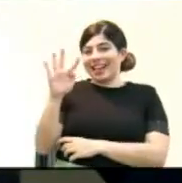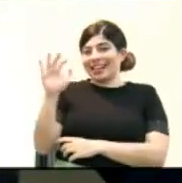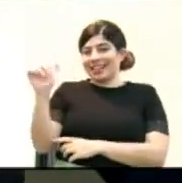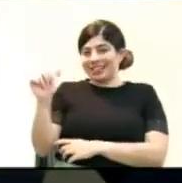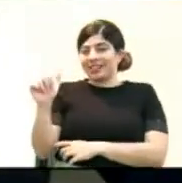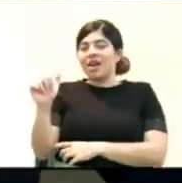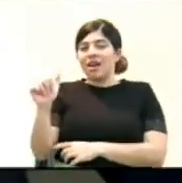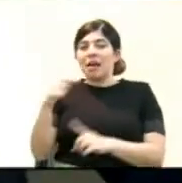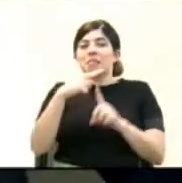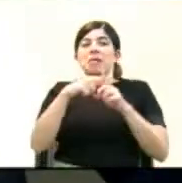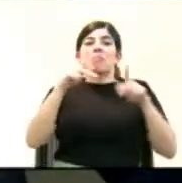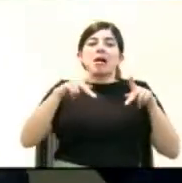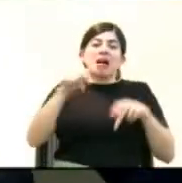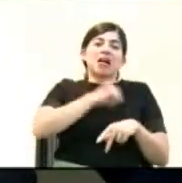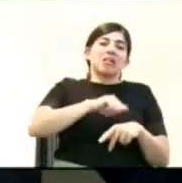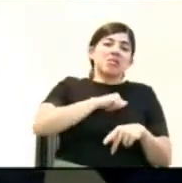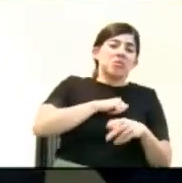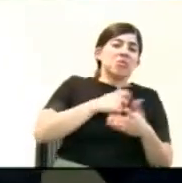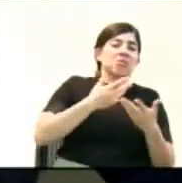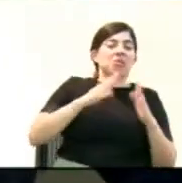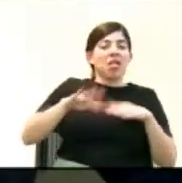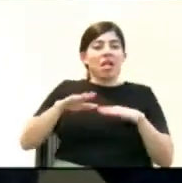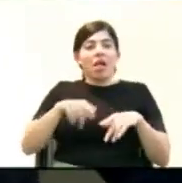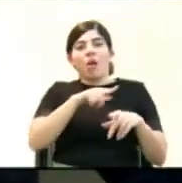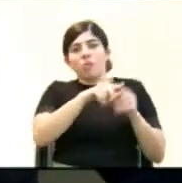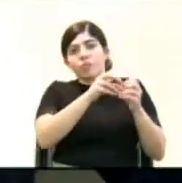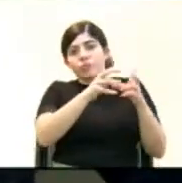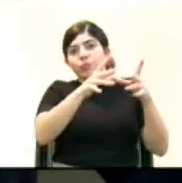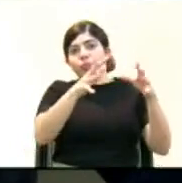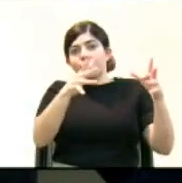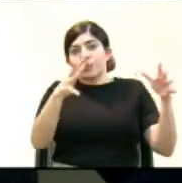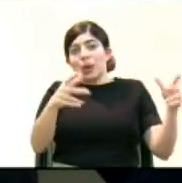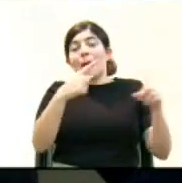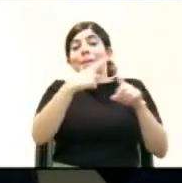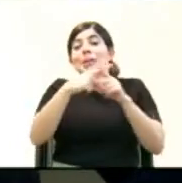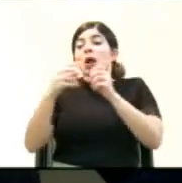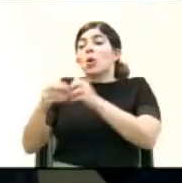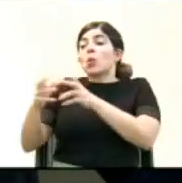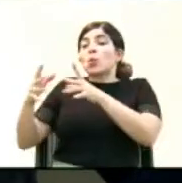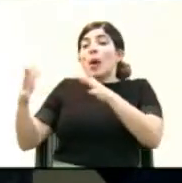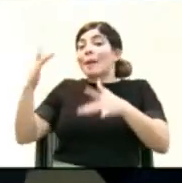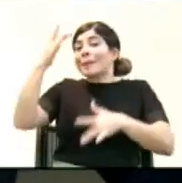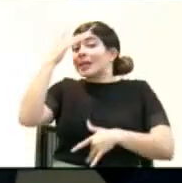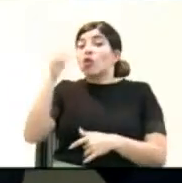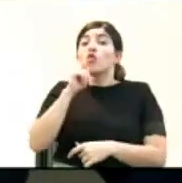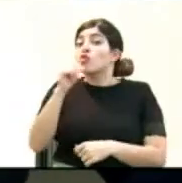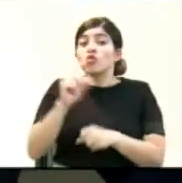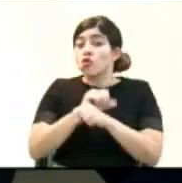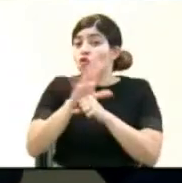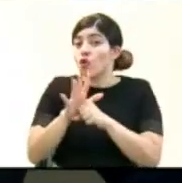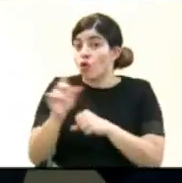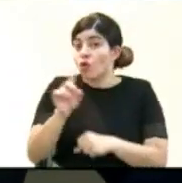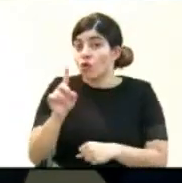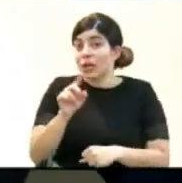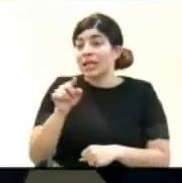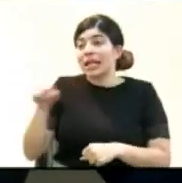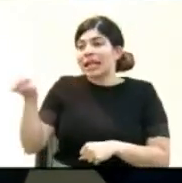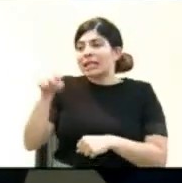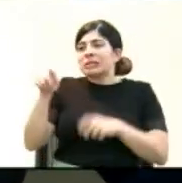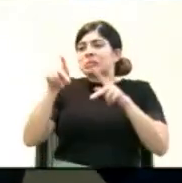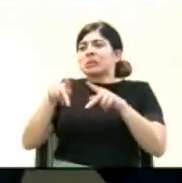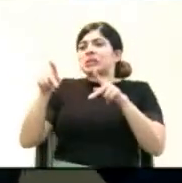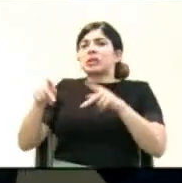por el comportamiento humano también, y la ola de pacientes no COVID, que pueden